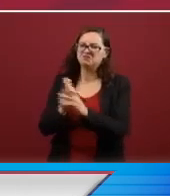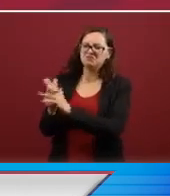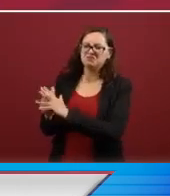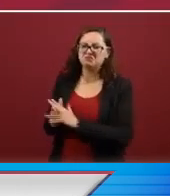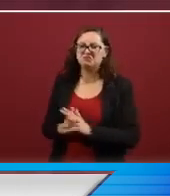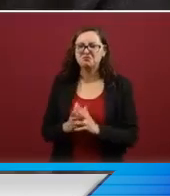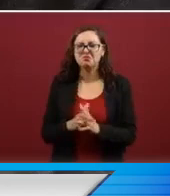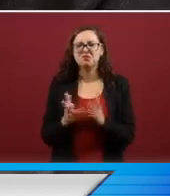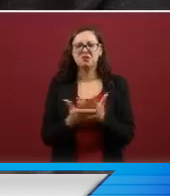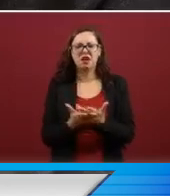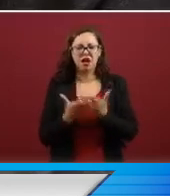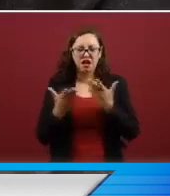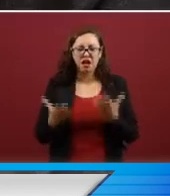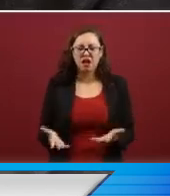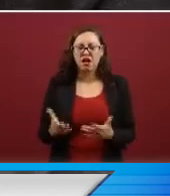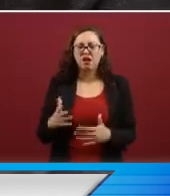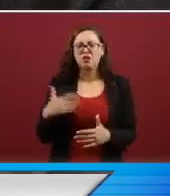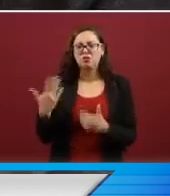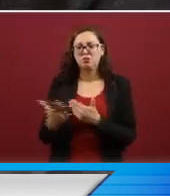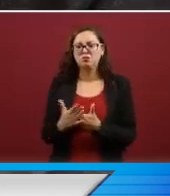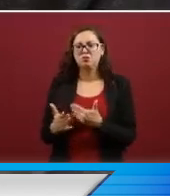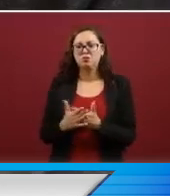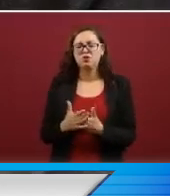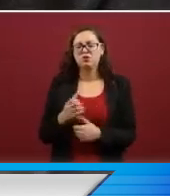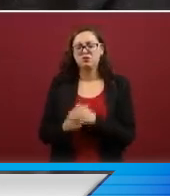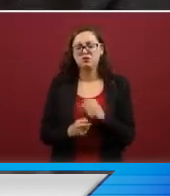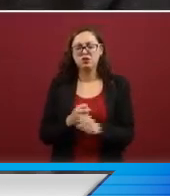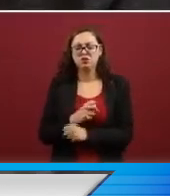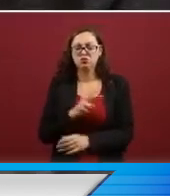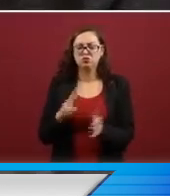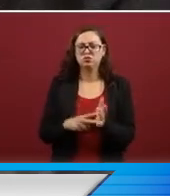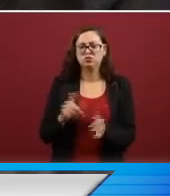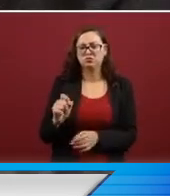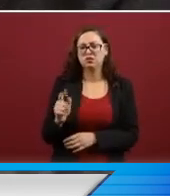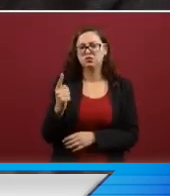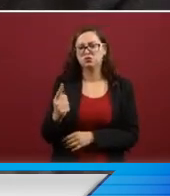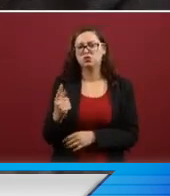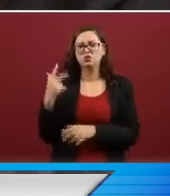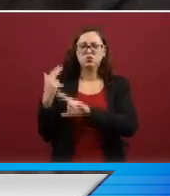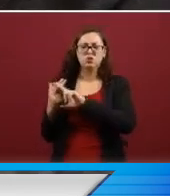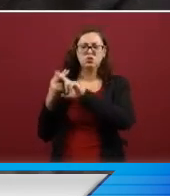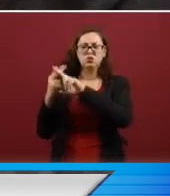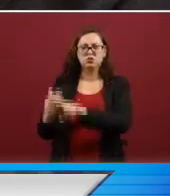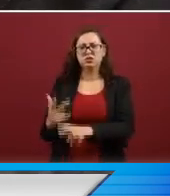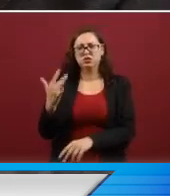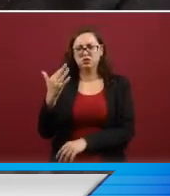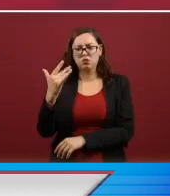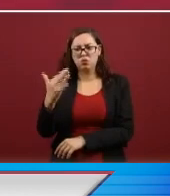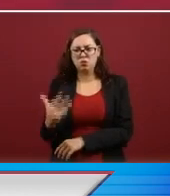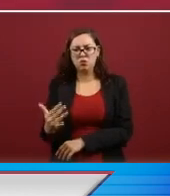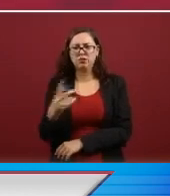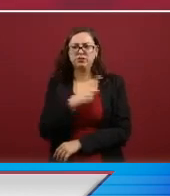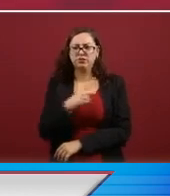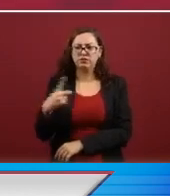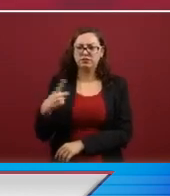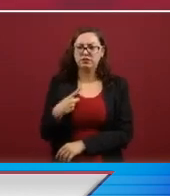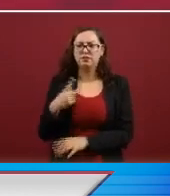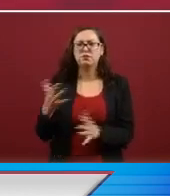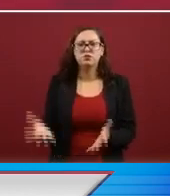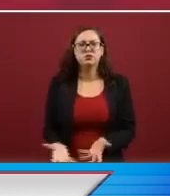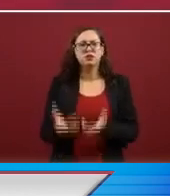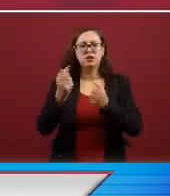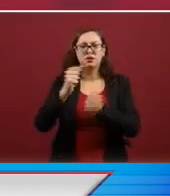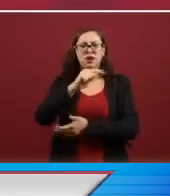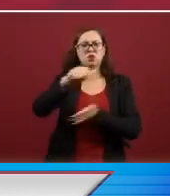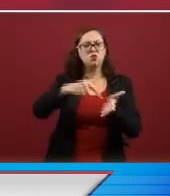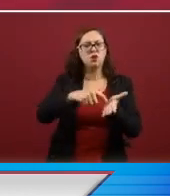y la libertad de expresión en México. Anuncio memorial por las víctimas del llamado halconazo en 1971. Estos eran las antiguas instalaciones